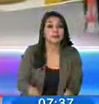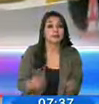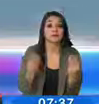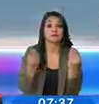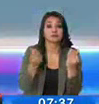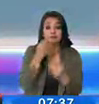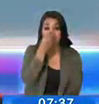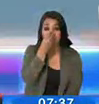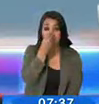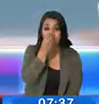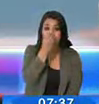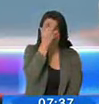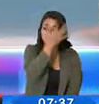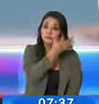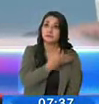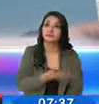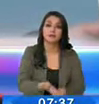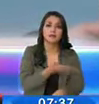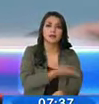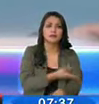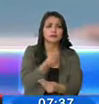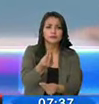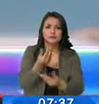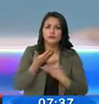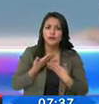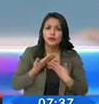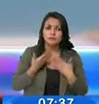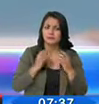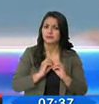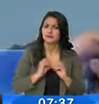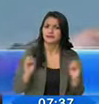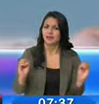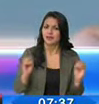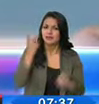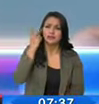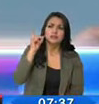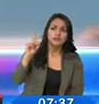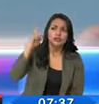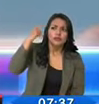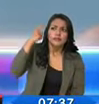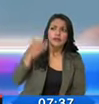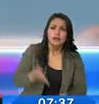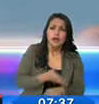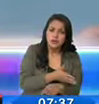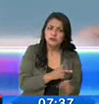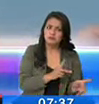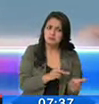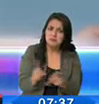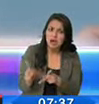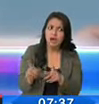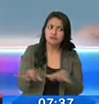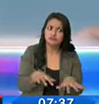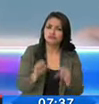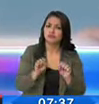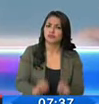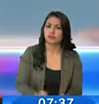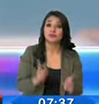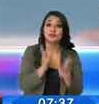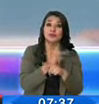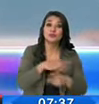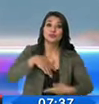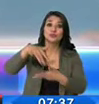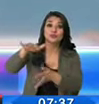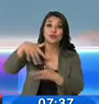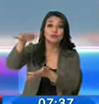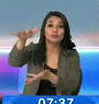económicas. Más que nada porque no había sido anunciada con anticipación esta medida, ¿no? Entonces, el tema de importaciones, exportaciones